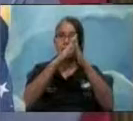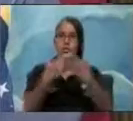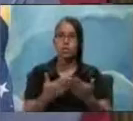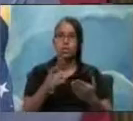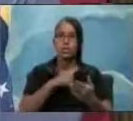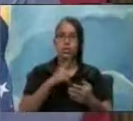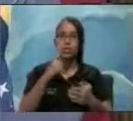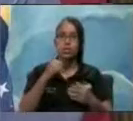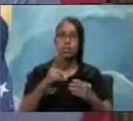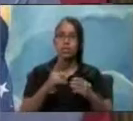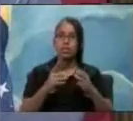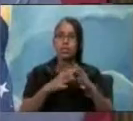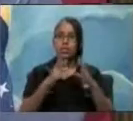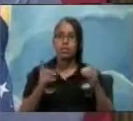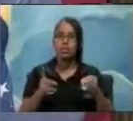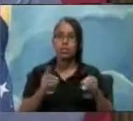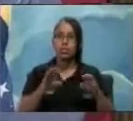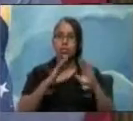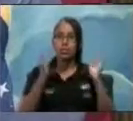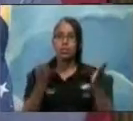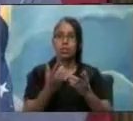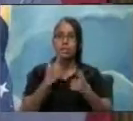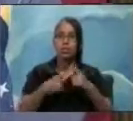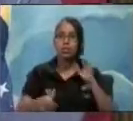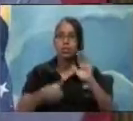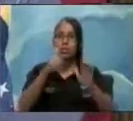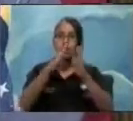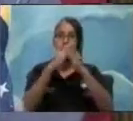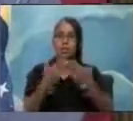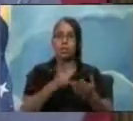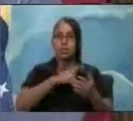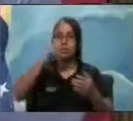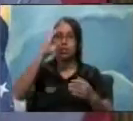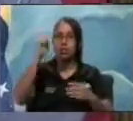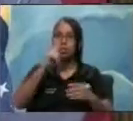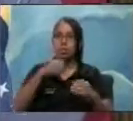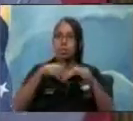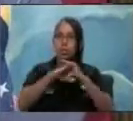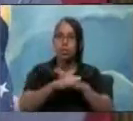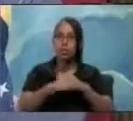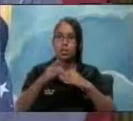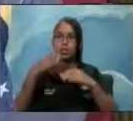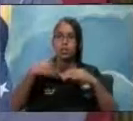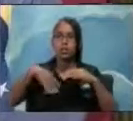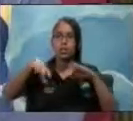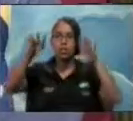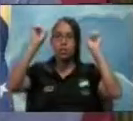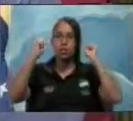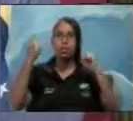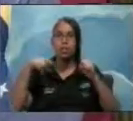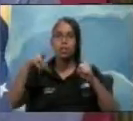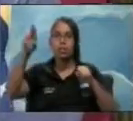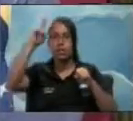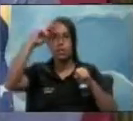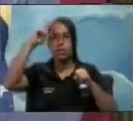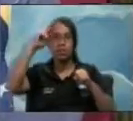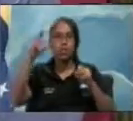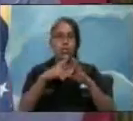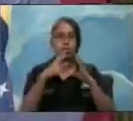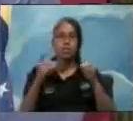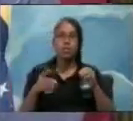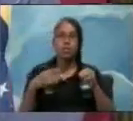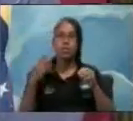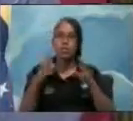dice que el cielo y tierra pasará, pero más la palabra de Dios no pasará. Entendemos que hay que reconocer que